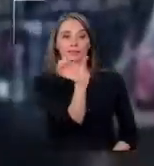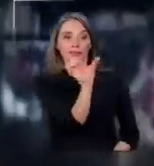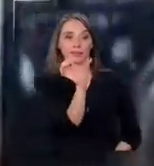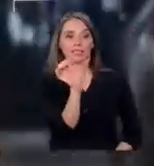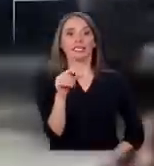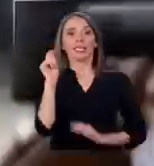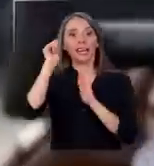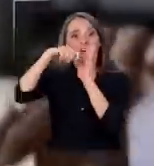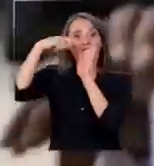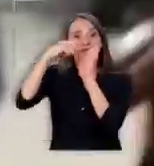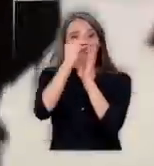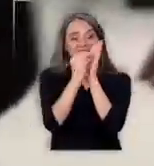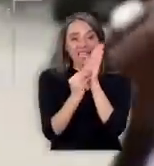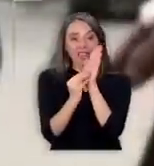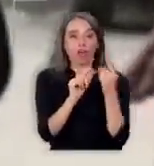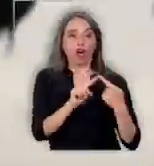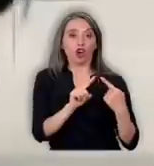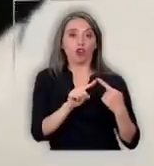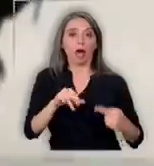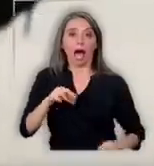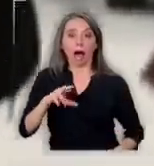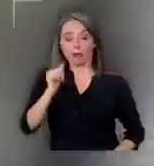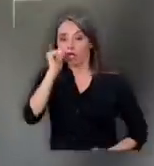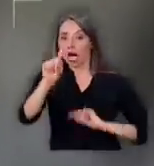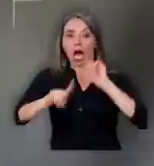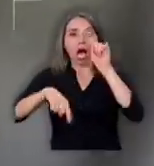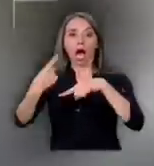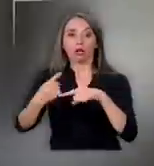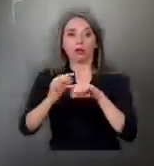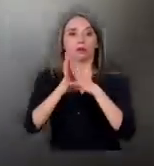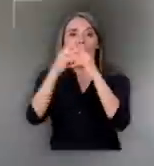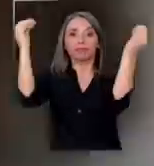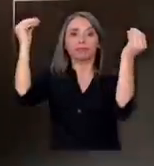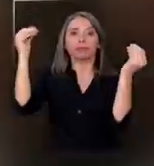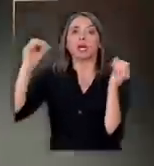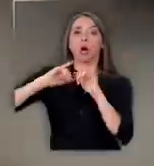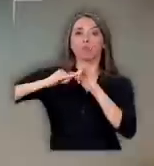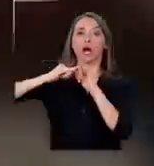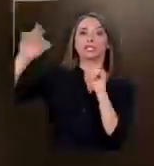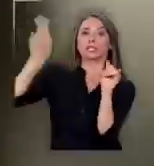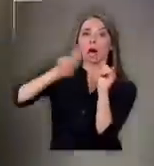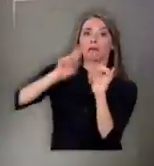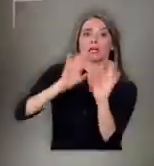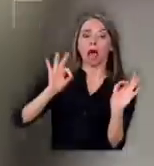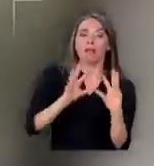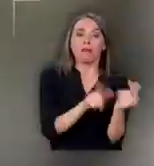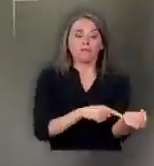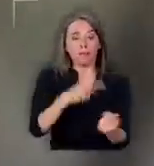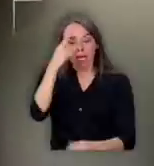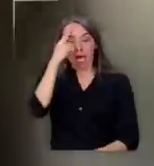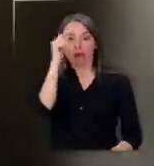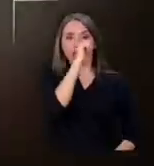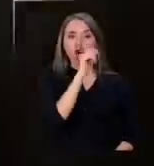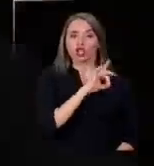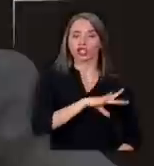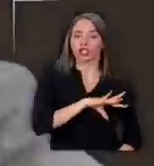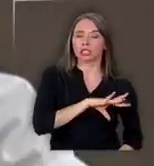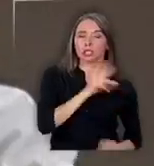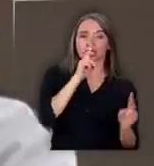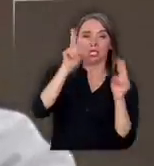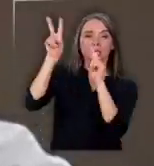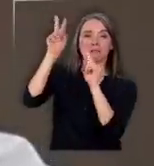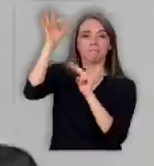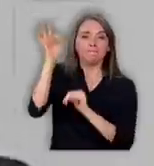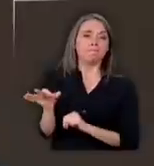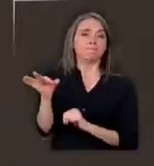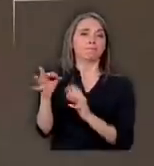Pero los videos y el contacto con Amory de un día para otro se perdieron y con eso la hipótesis de su familia en Chile era clara.